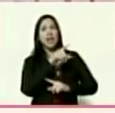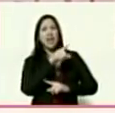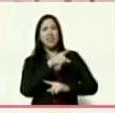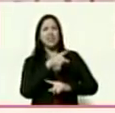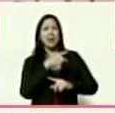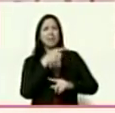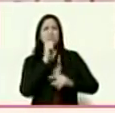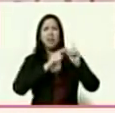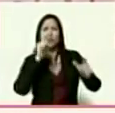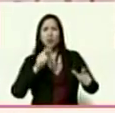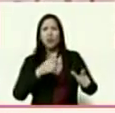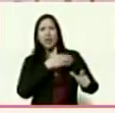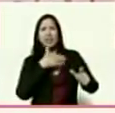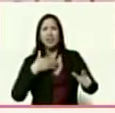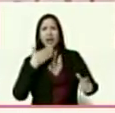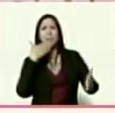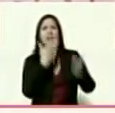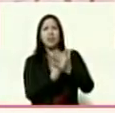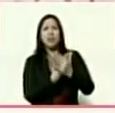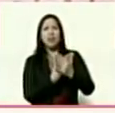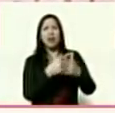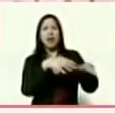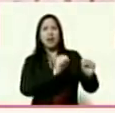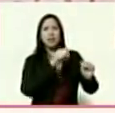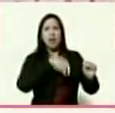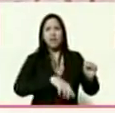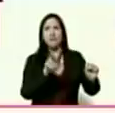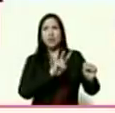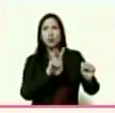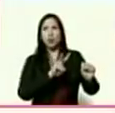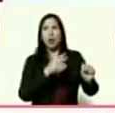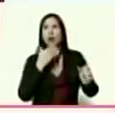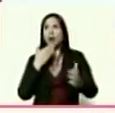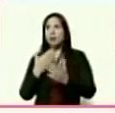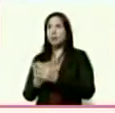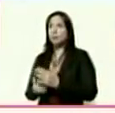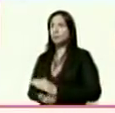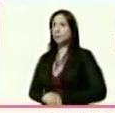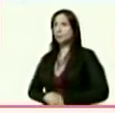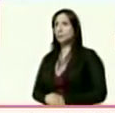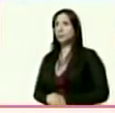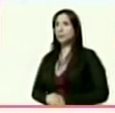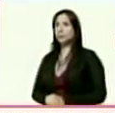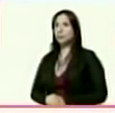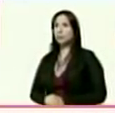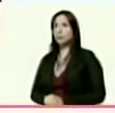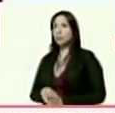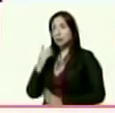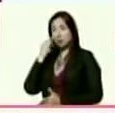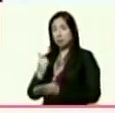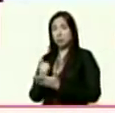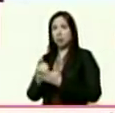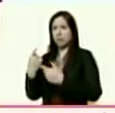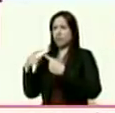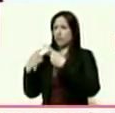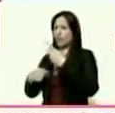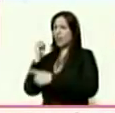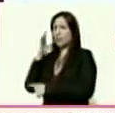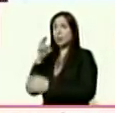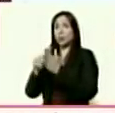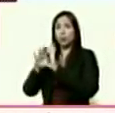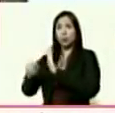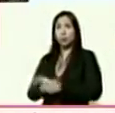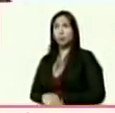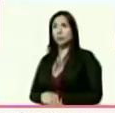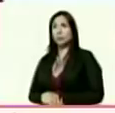digamos, injerencia así? Gracias, Geraldine. No, mira, las cosas de la Asamblea Nacional